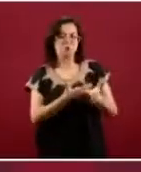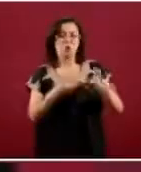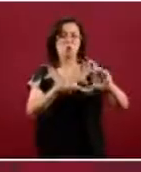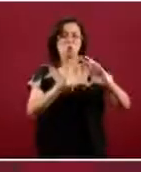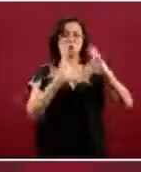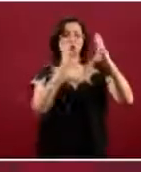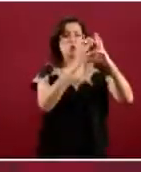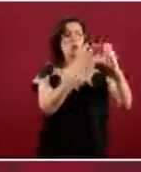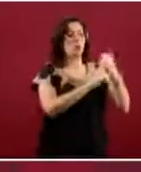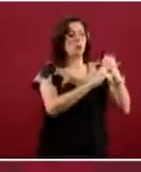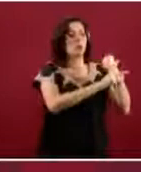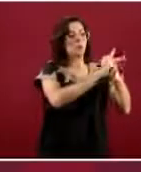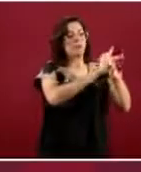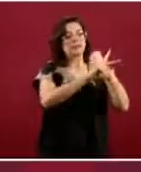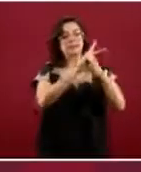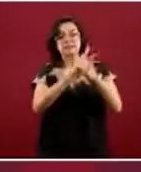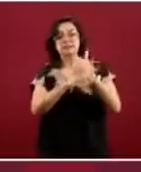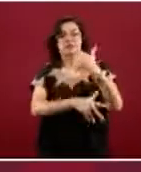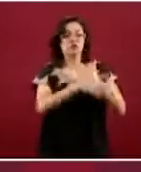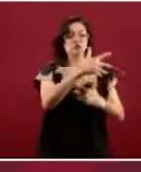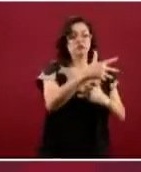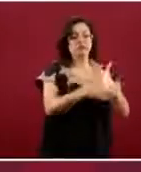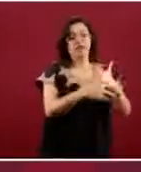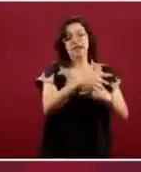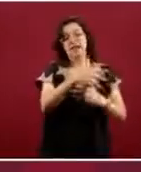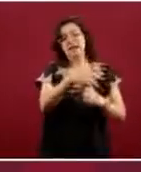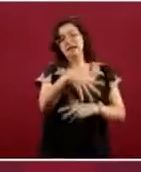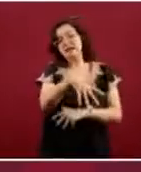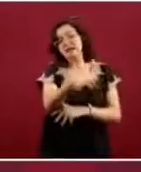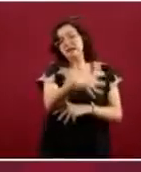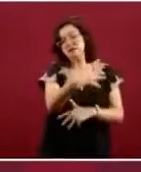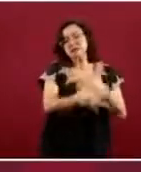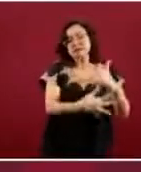o 15, de año a año a veces varía, pero a nivel